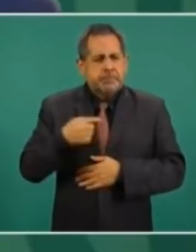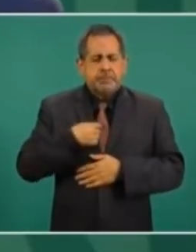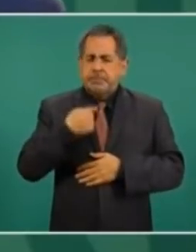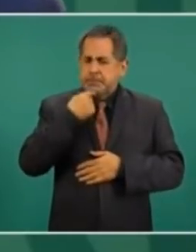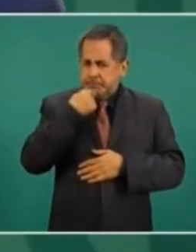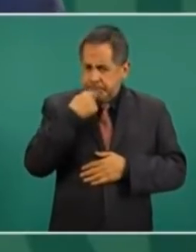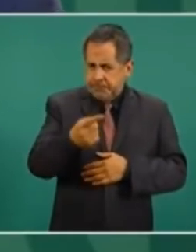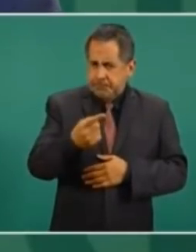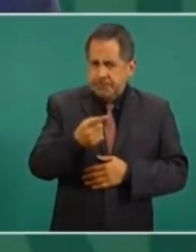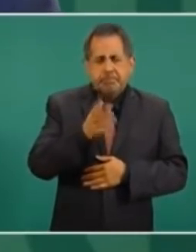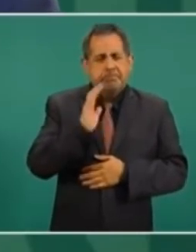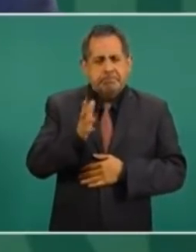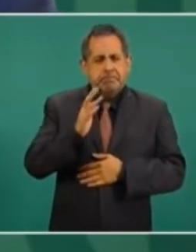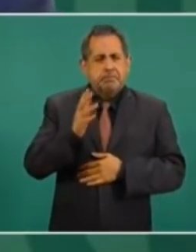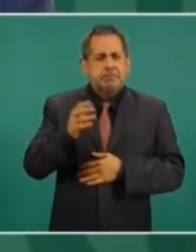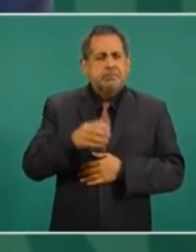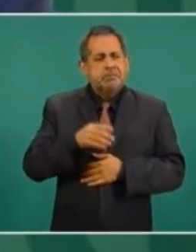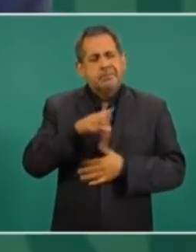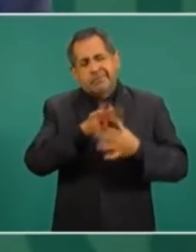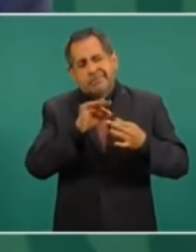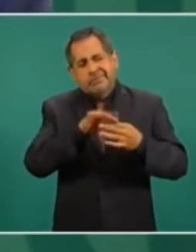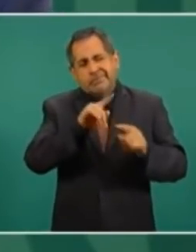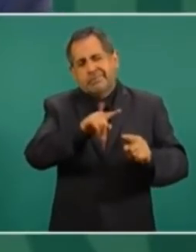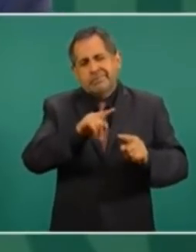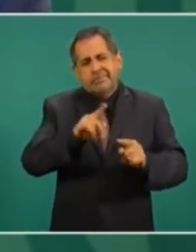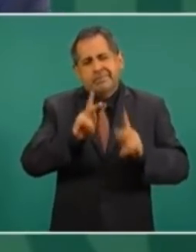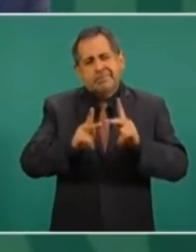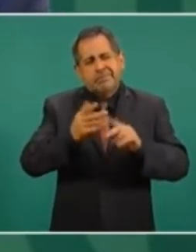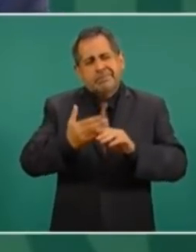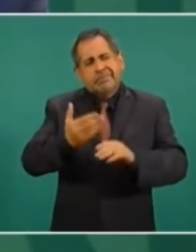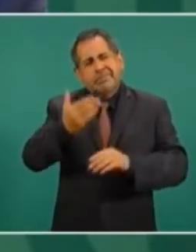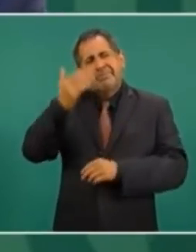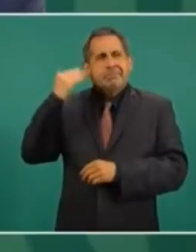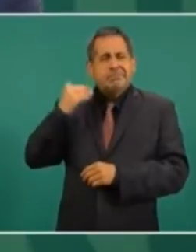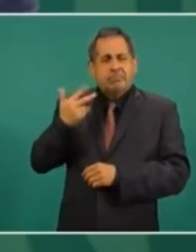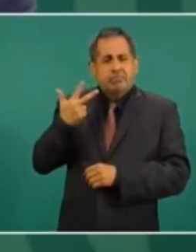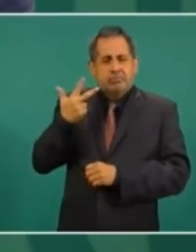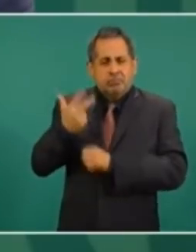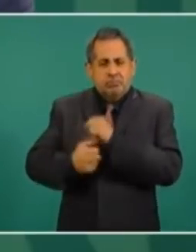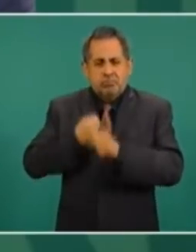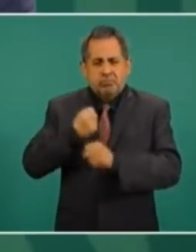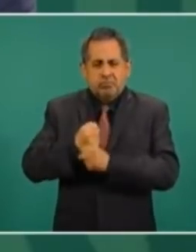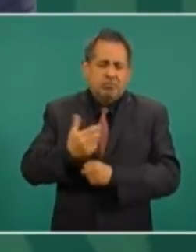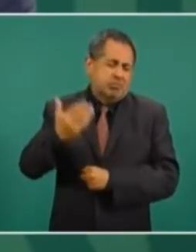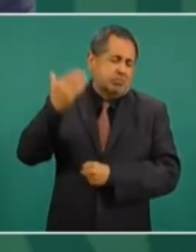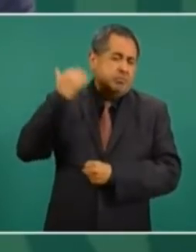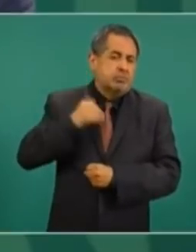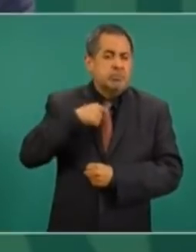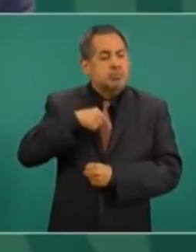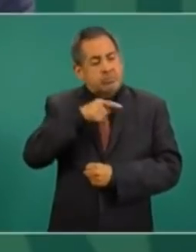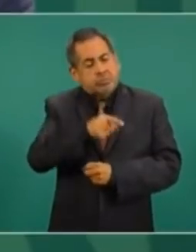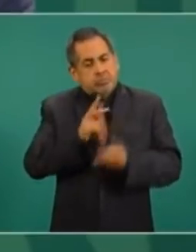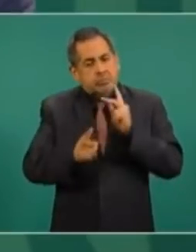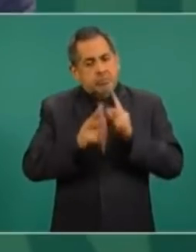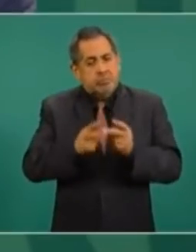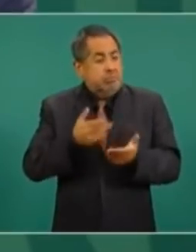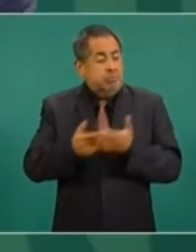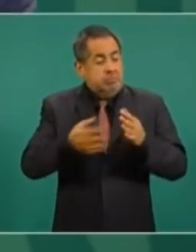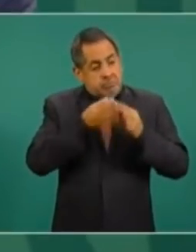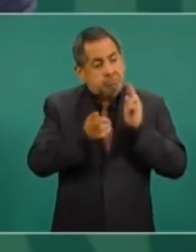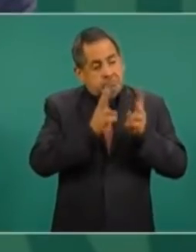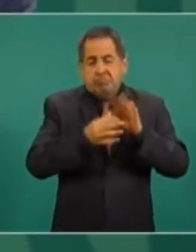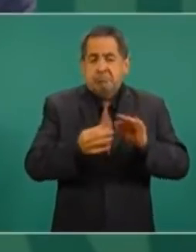sobre una plática de hace 8 años, que es lo actual.